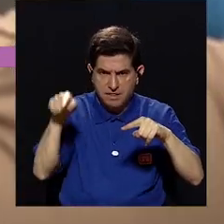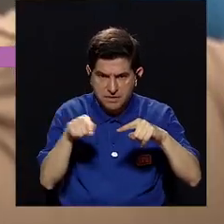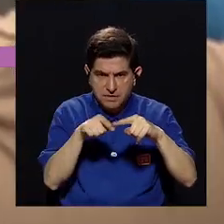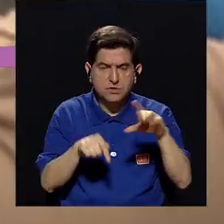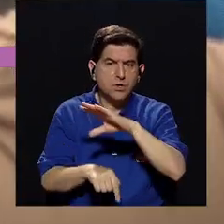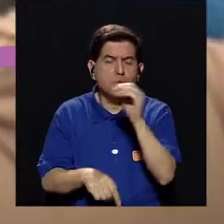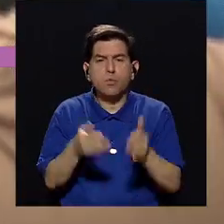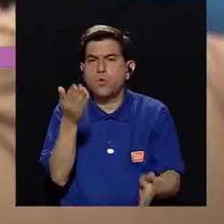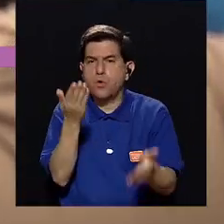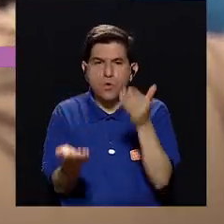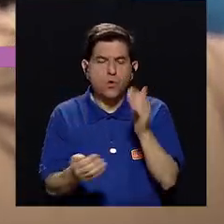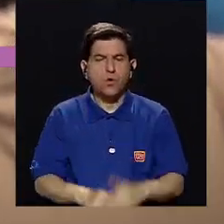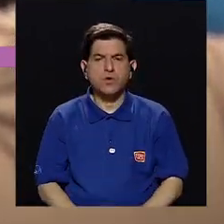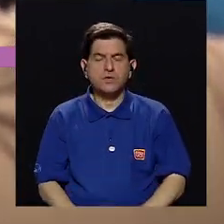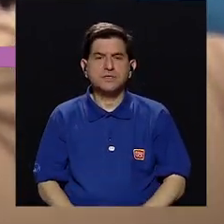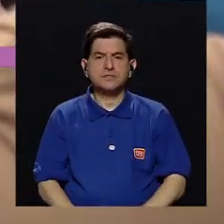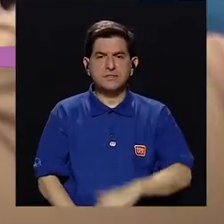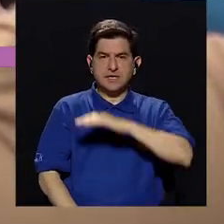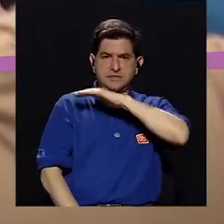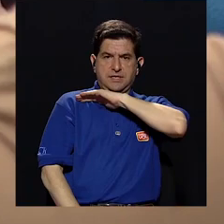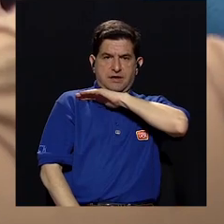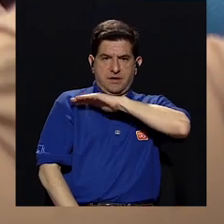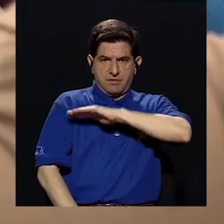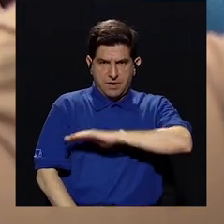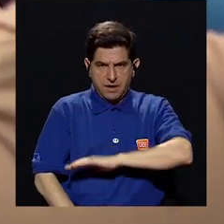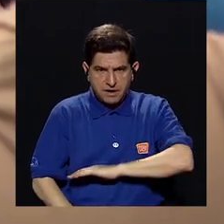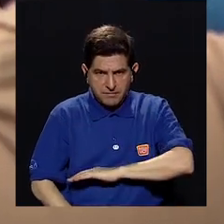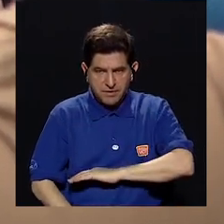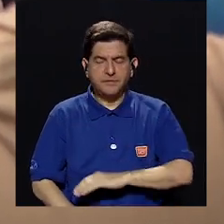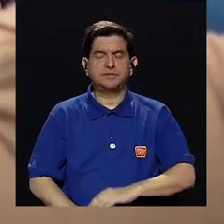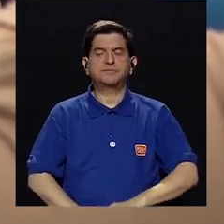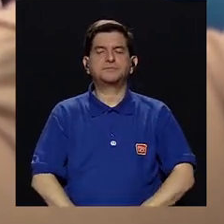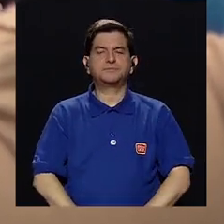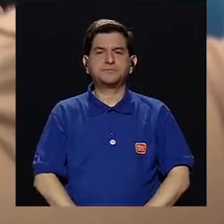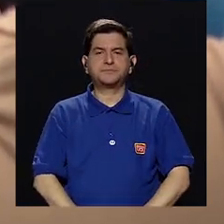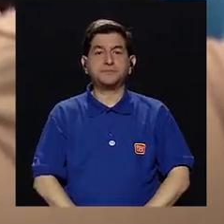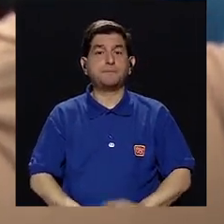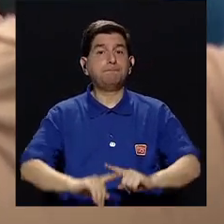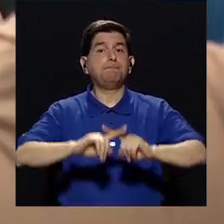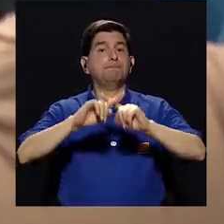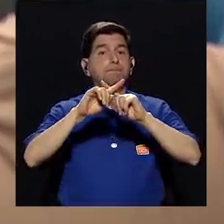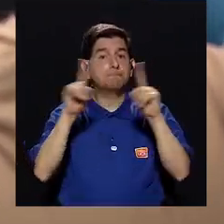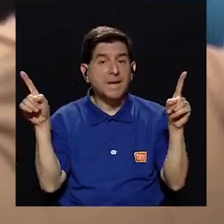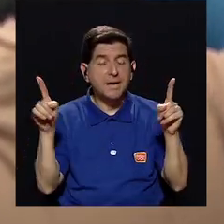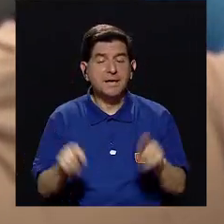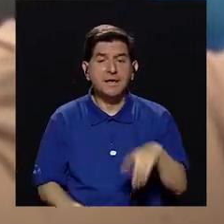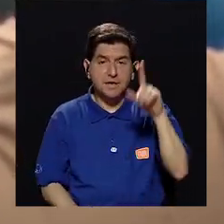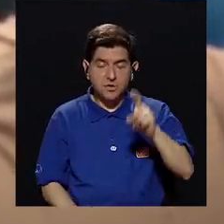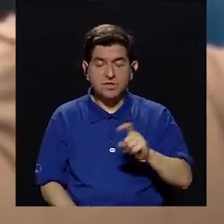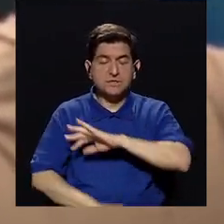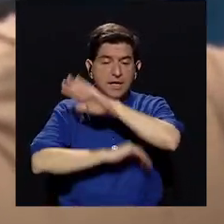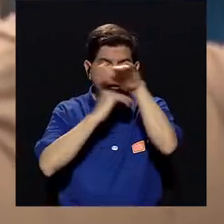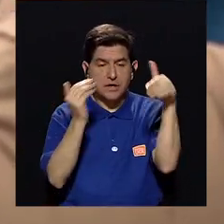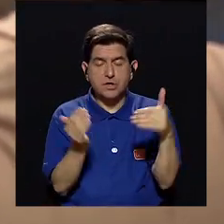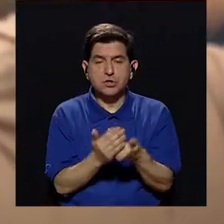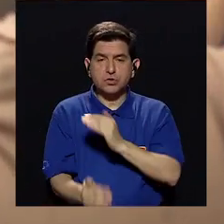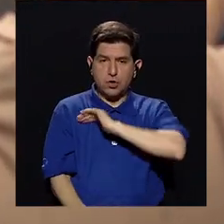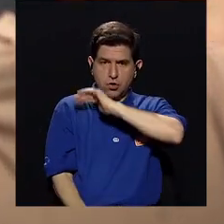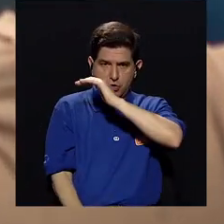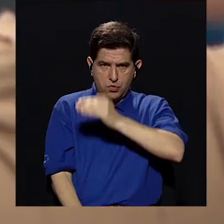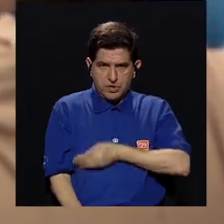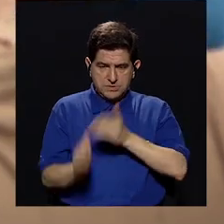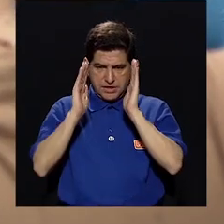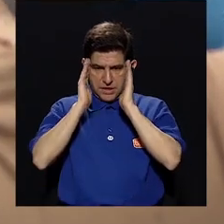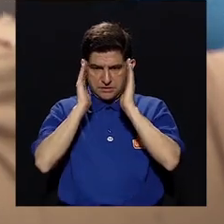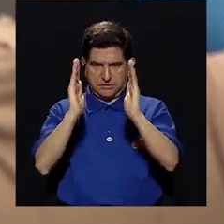o se puede hacer de arriba hacia abajo de arriba hacia abajo pero hay que abarcar toda la mamá